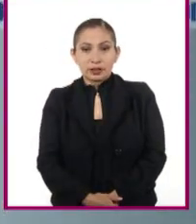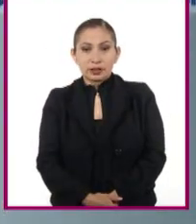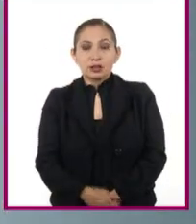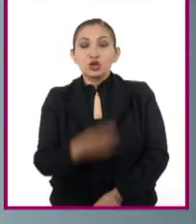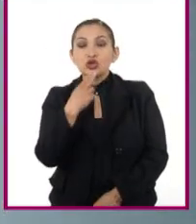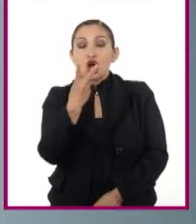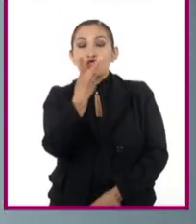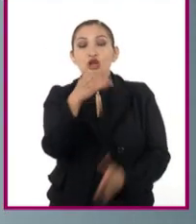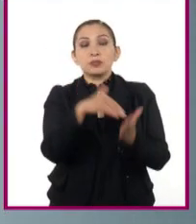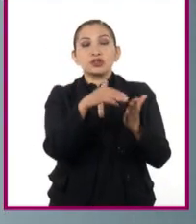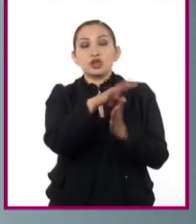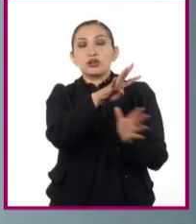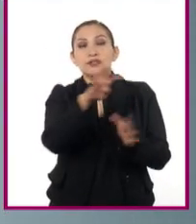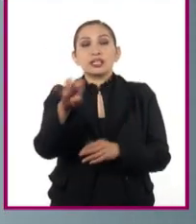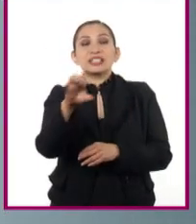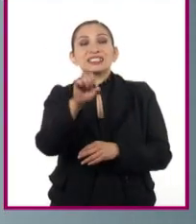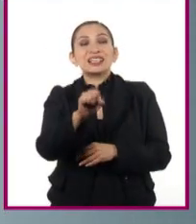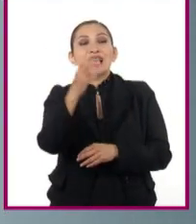Se emplean